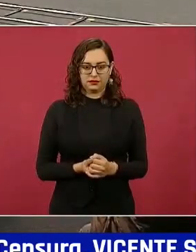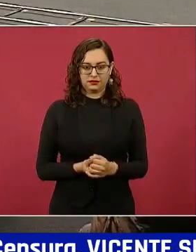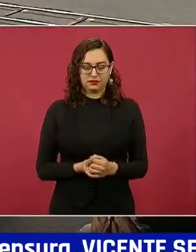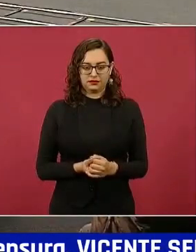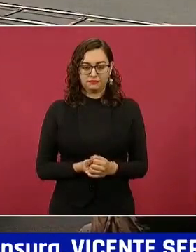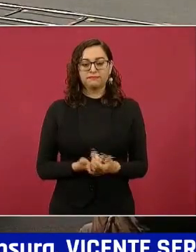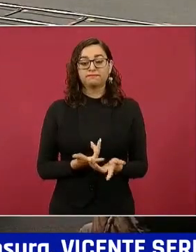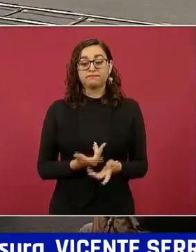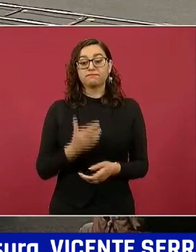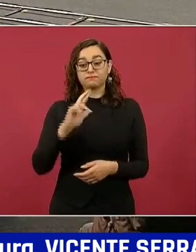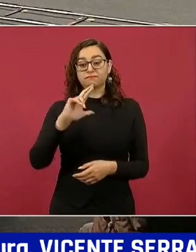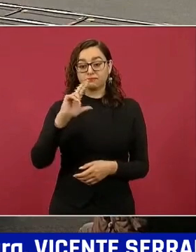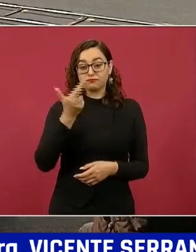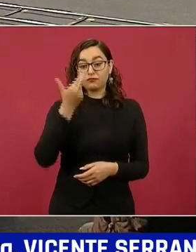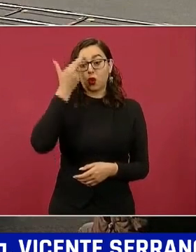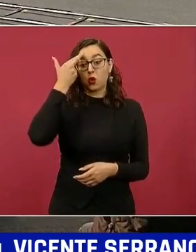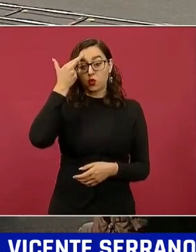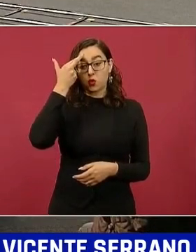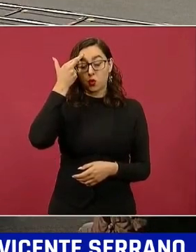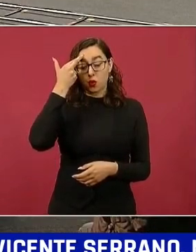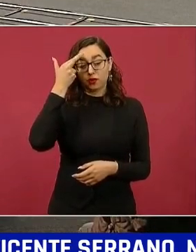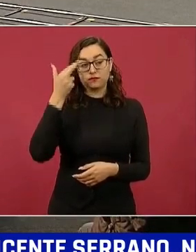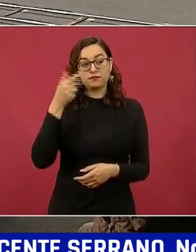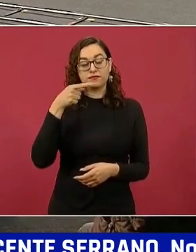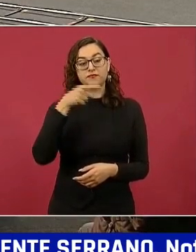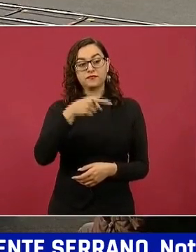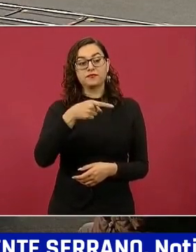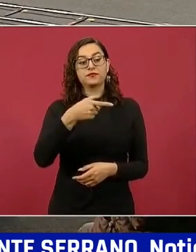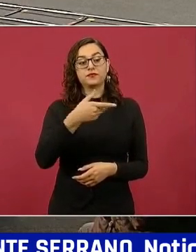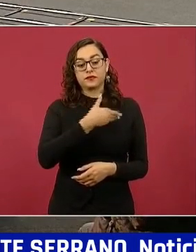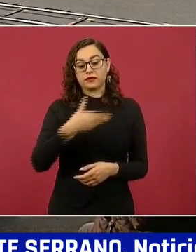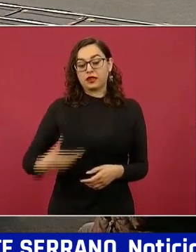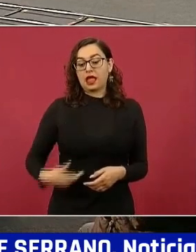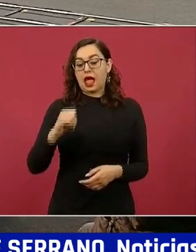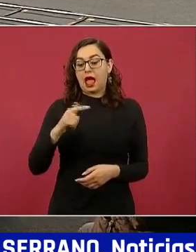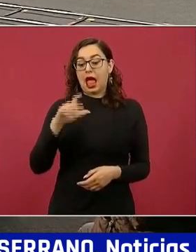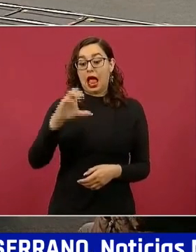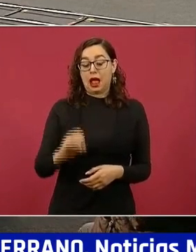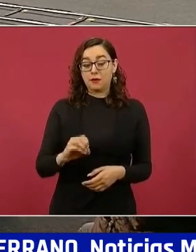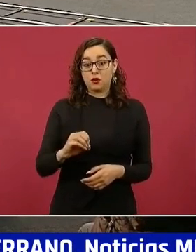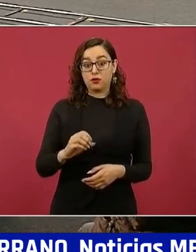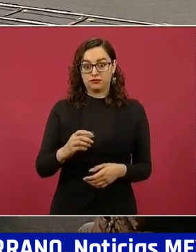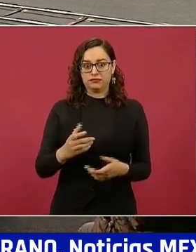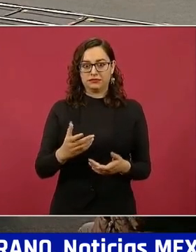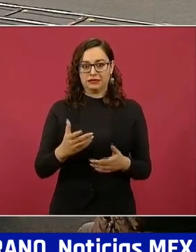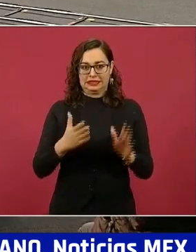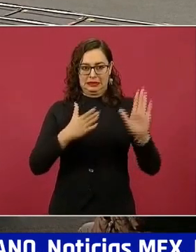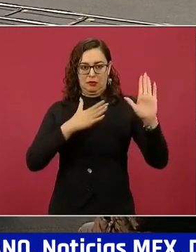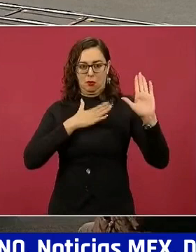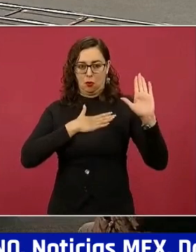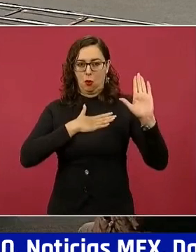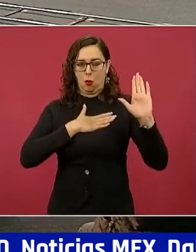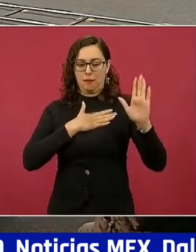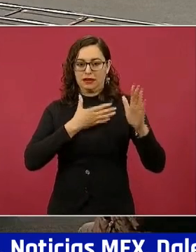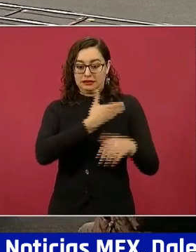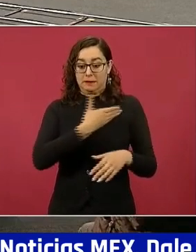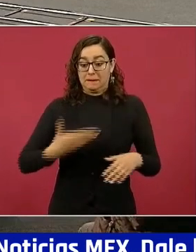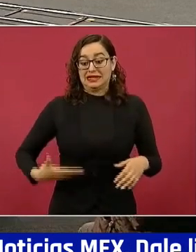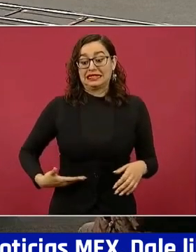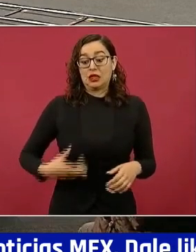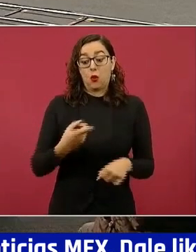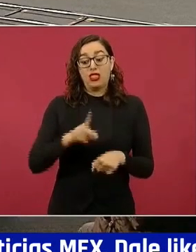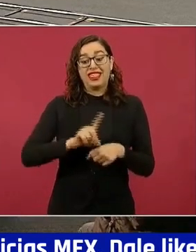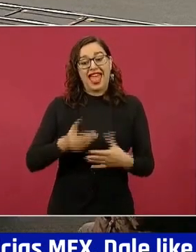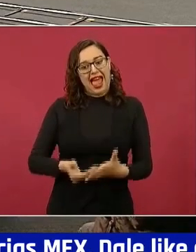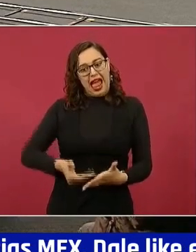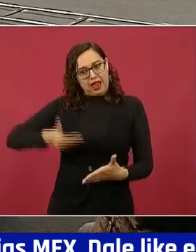Recuerda muy bien el día anterior a la toma de posesión del presidente Andrés Manuel López Obrador, que estuvo con él en su casa en Palenque